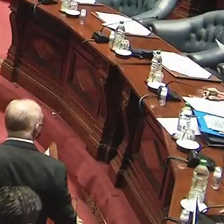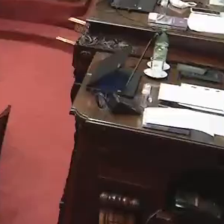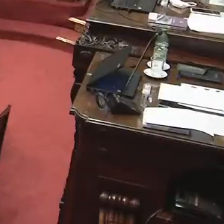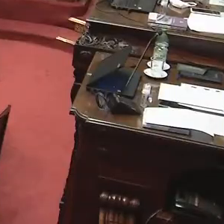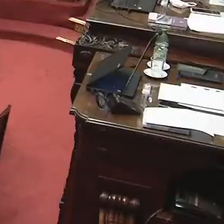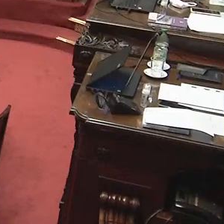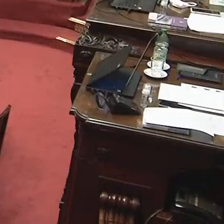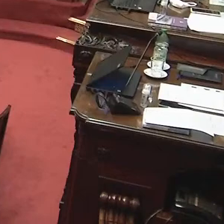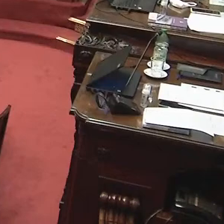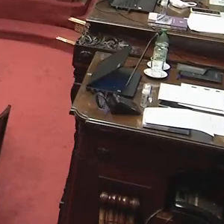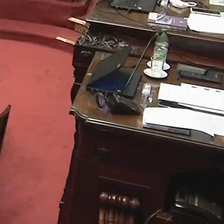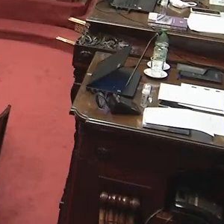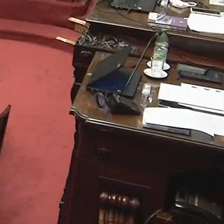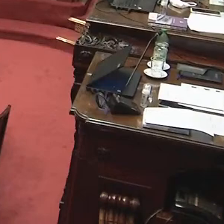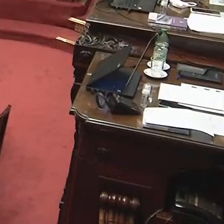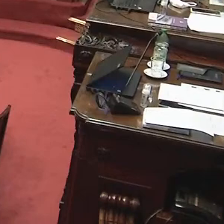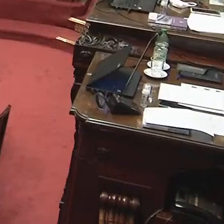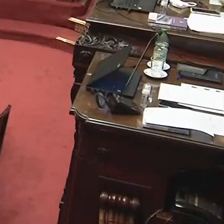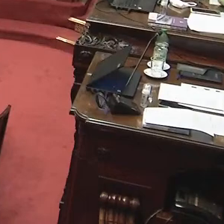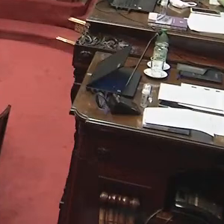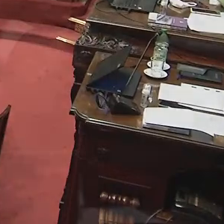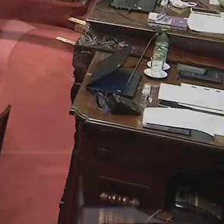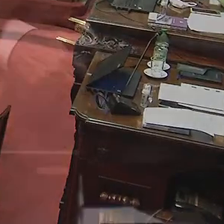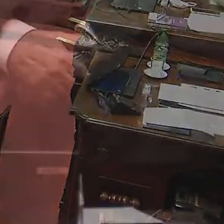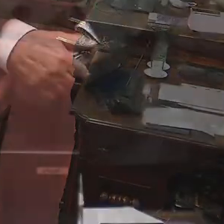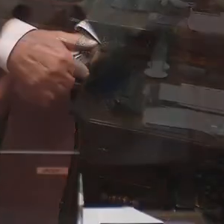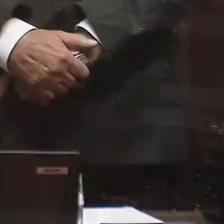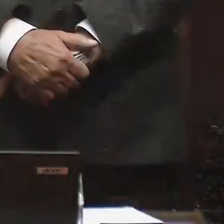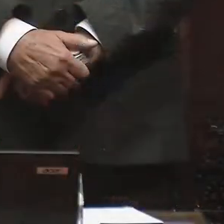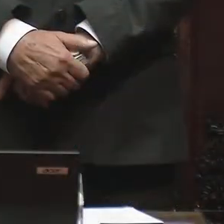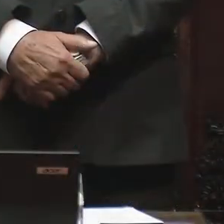14 en 14 afirmativo